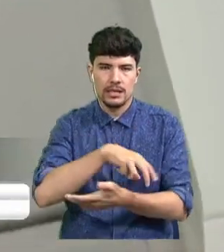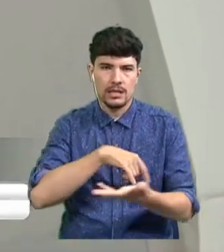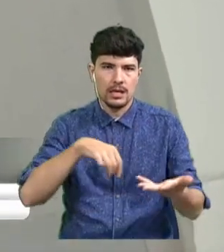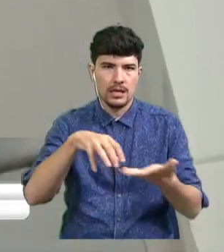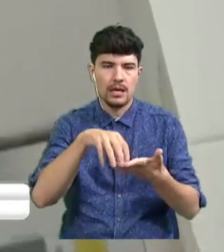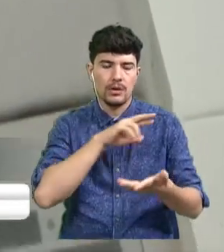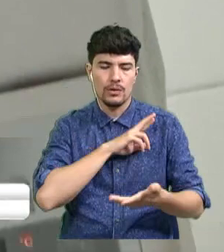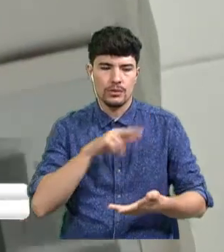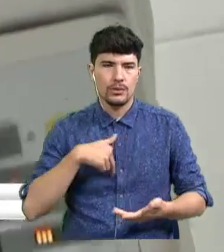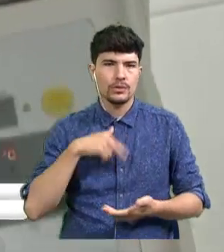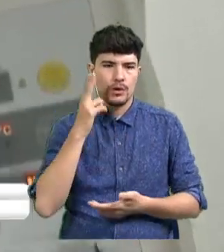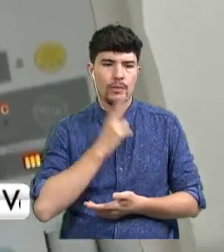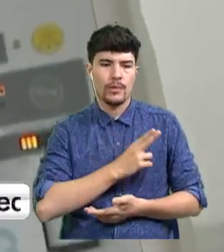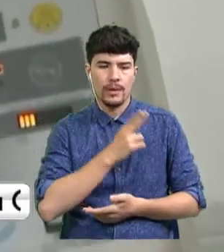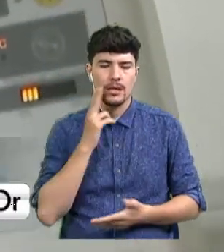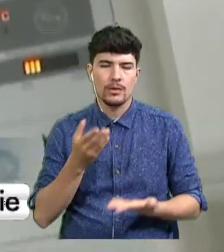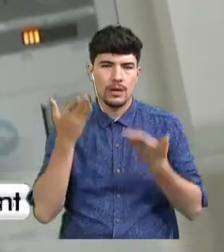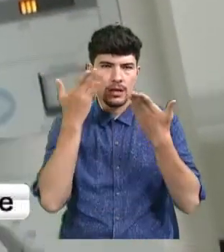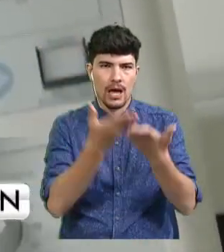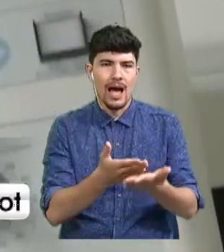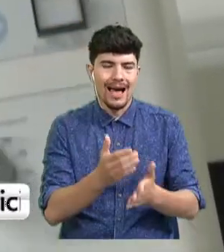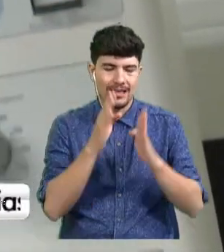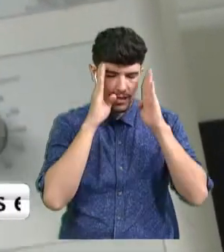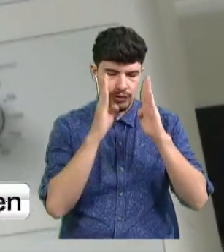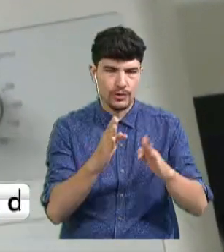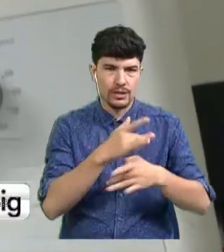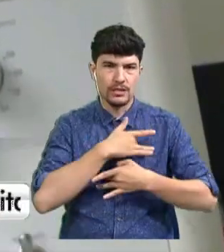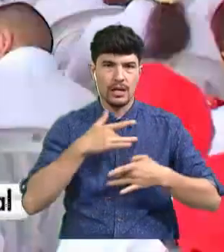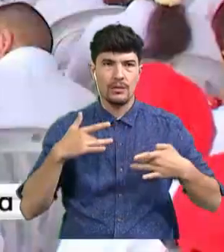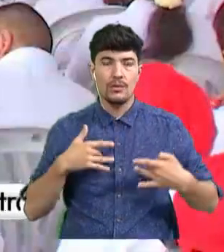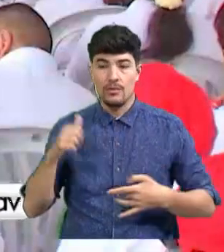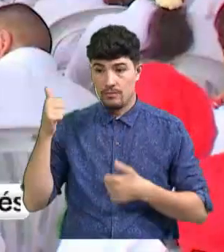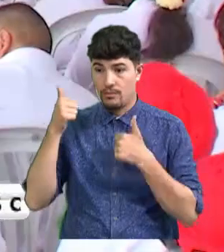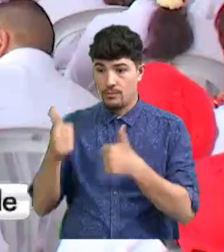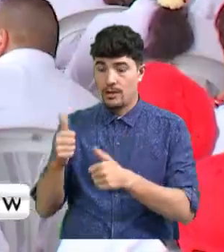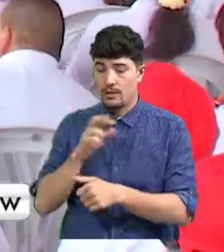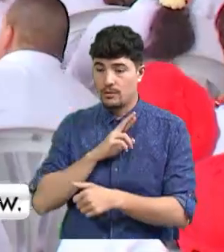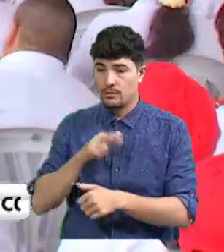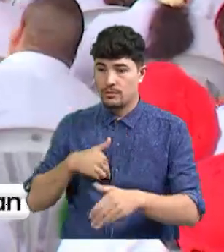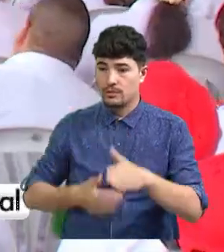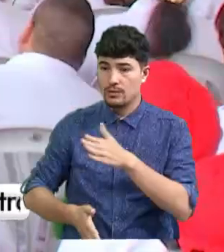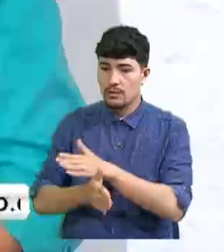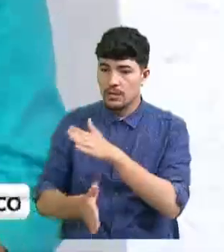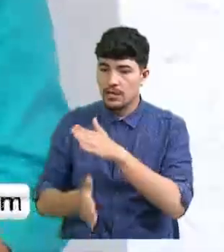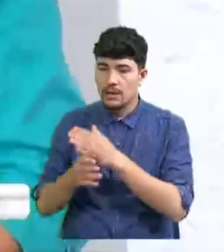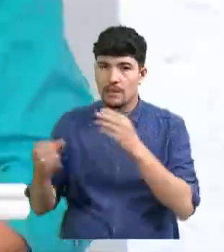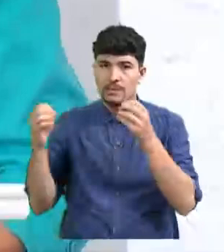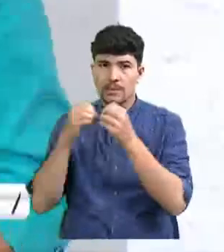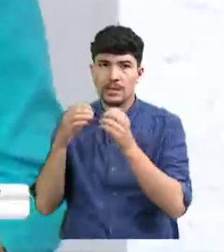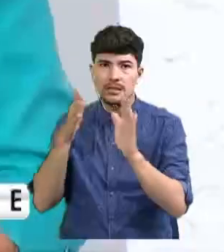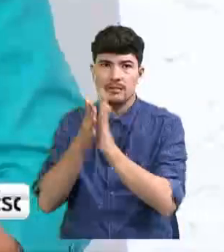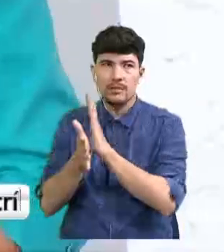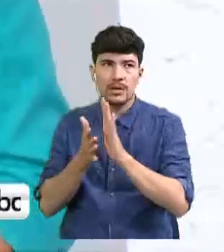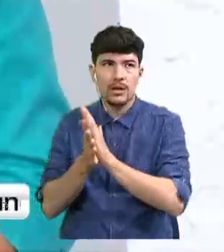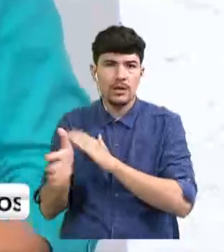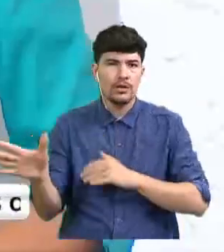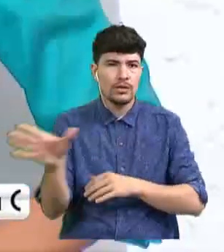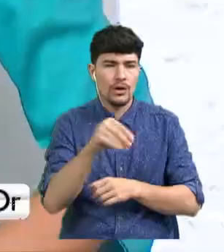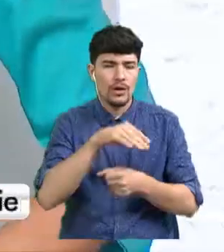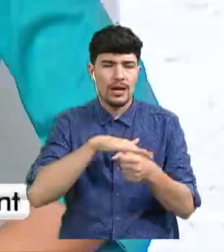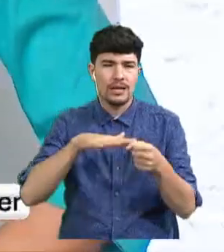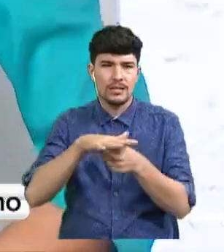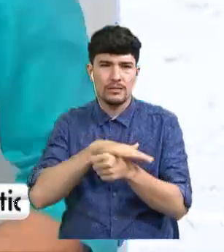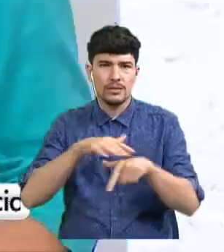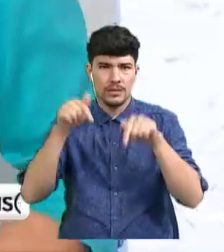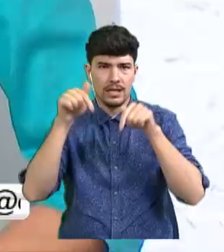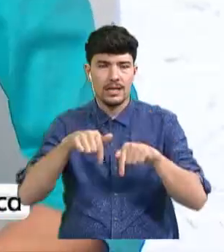comprometidos con esa atención en salud. Muy bien, señor gobernador, nosotros continuaremos entonces informando de todos estos detalles